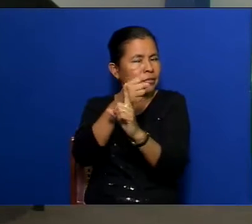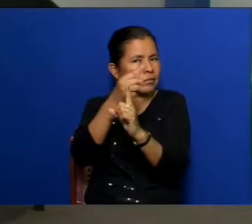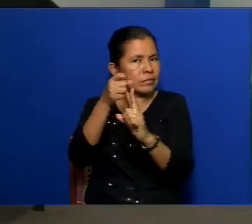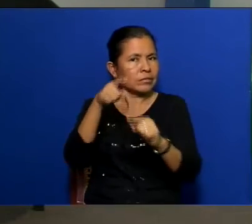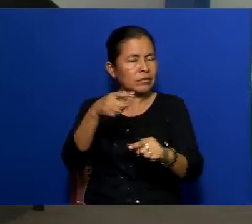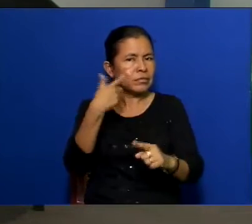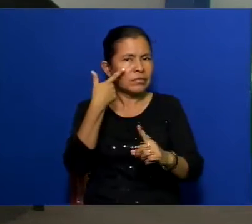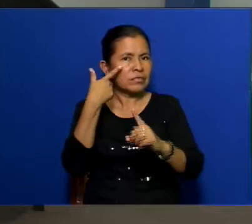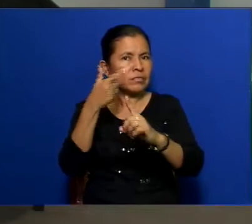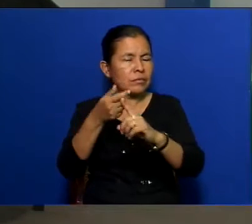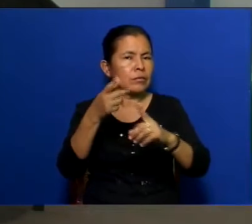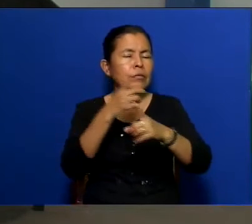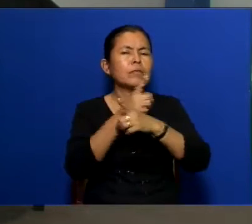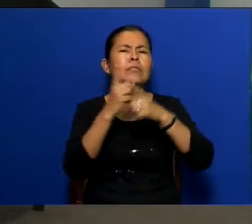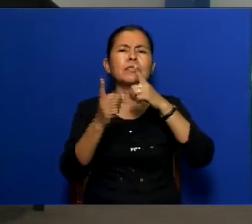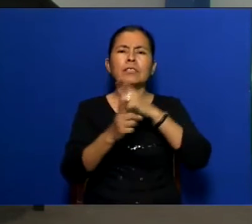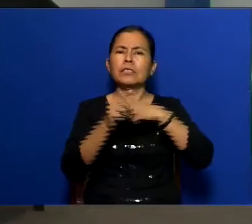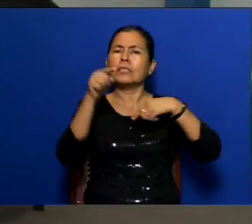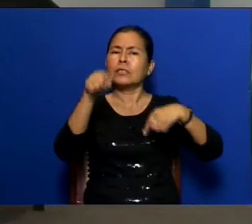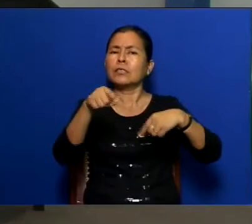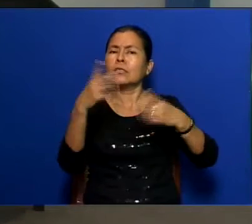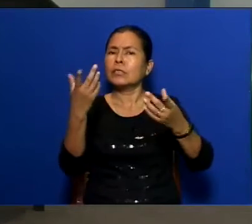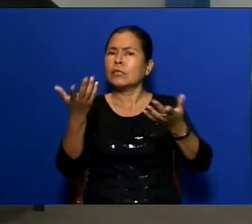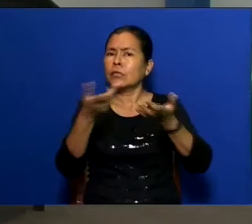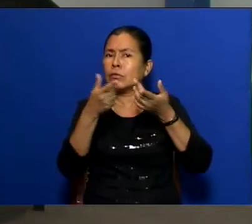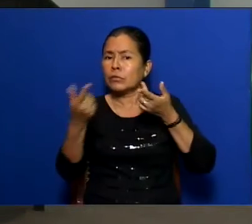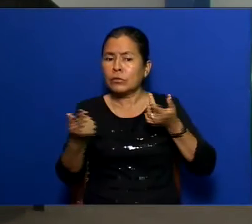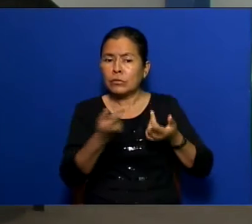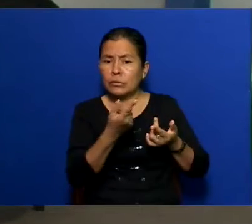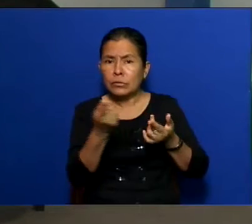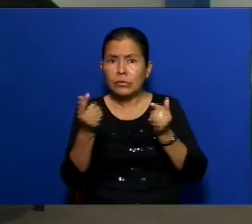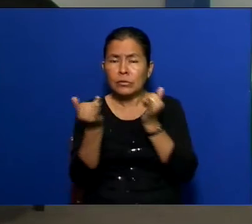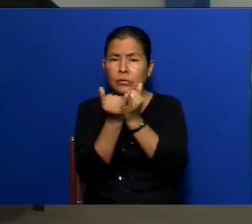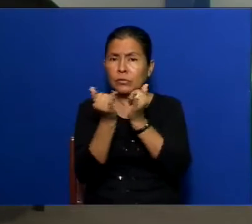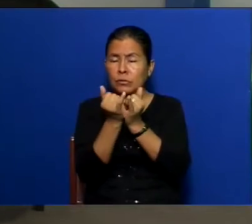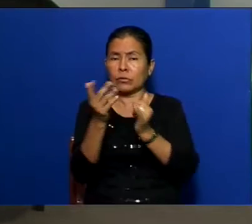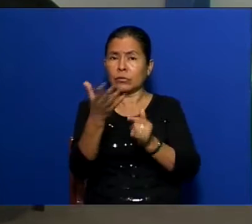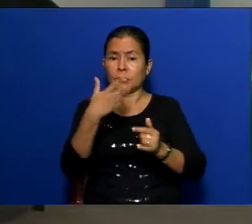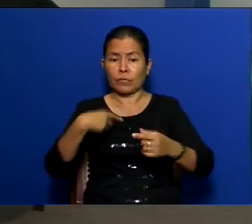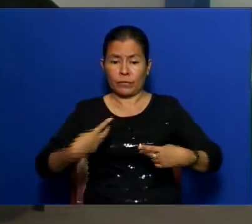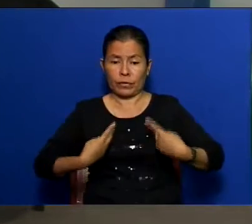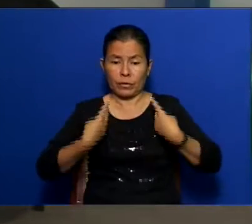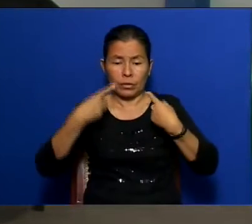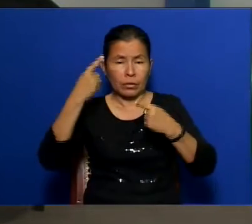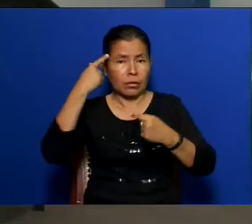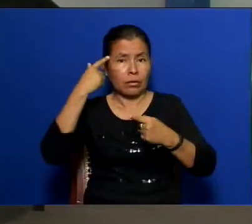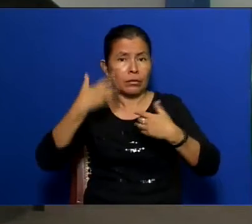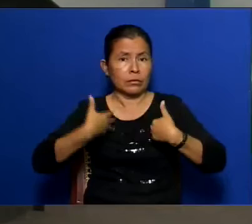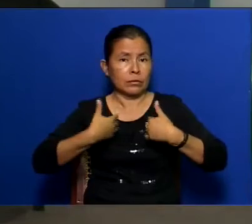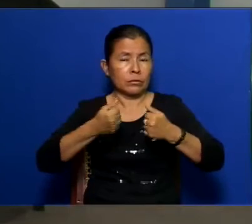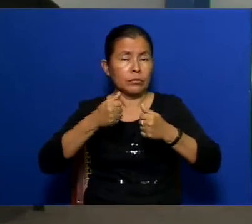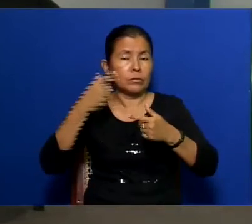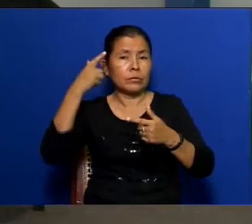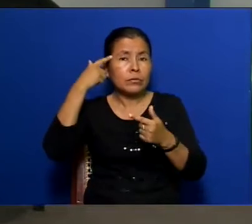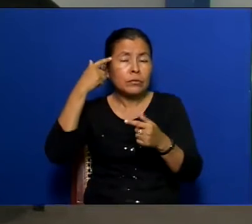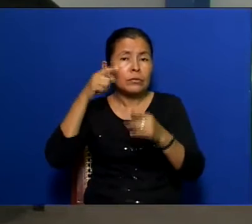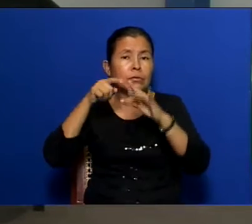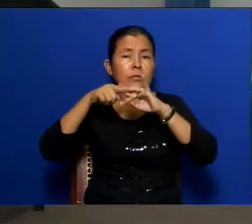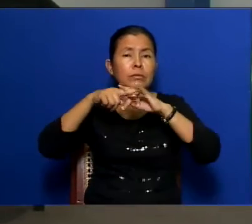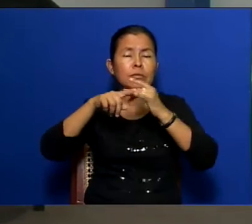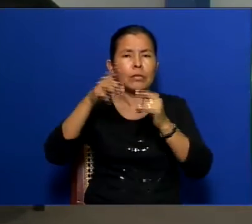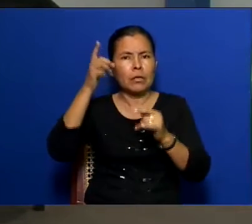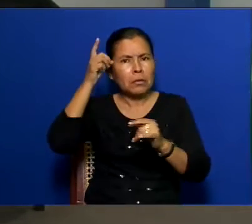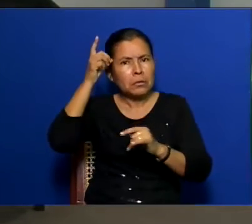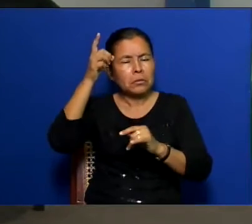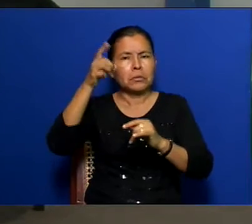violencia, porque esos hechos de violencia no solamente afectan su salud física, uh-huh. sino que afectan su salud psicológica y su desarrollo